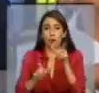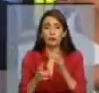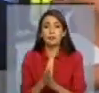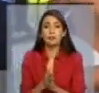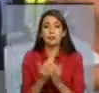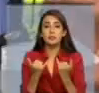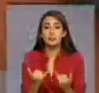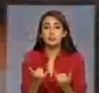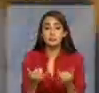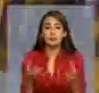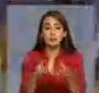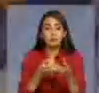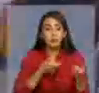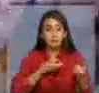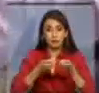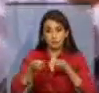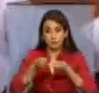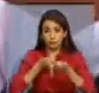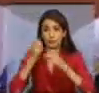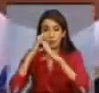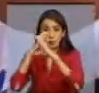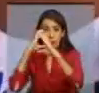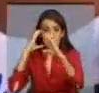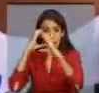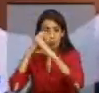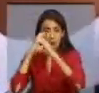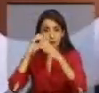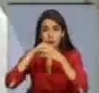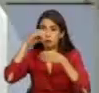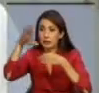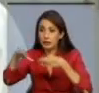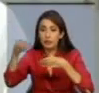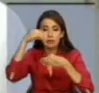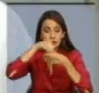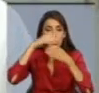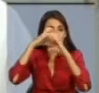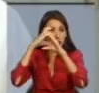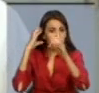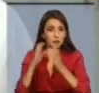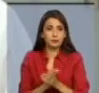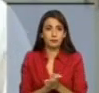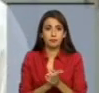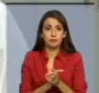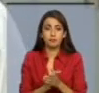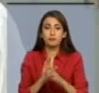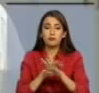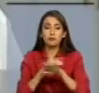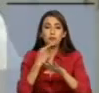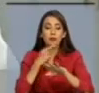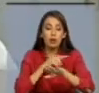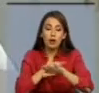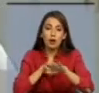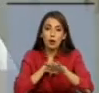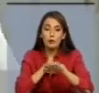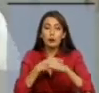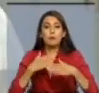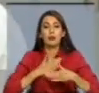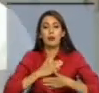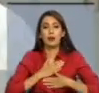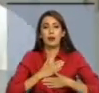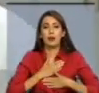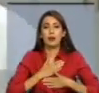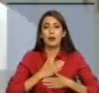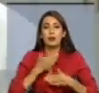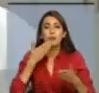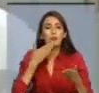de todos los buses que entran y salen de la terminal terrestre de Guayaquil. La revisión del número de horas de conducción y estado de los conductores, por ejemplo, ¿no?